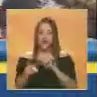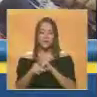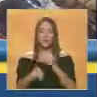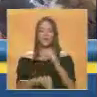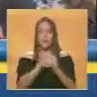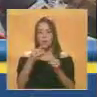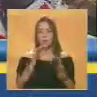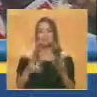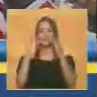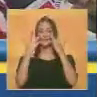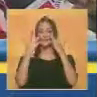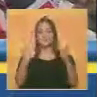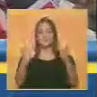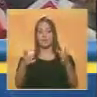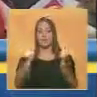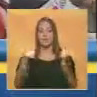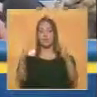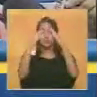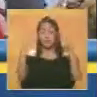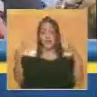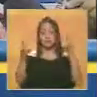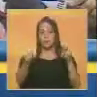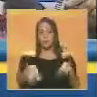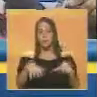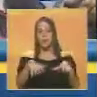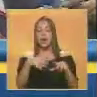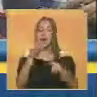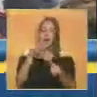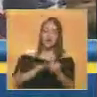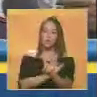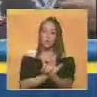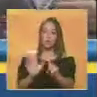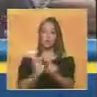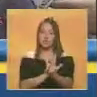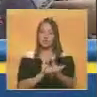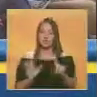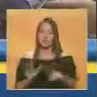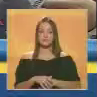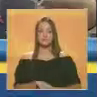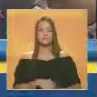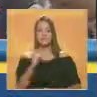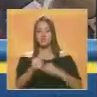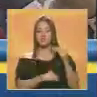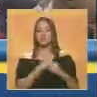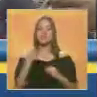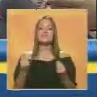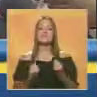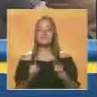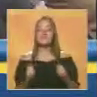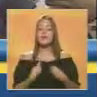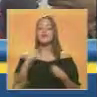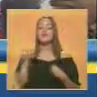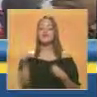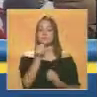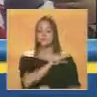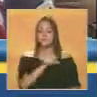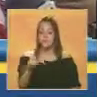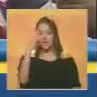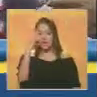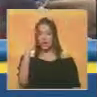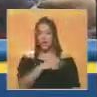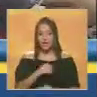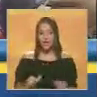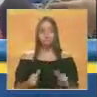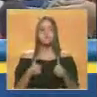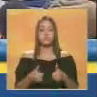como el que estamos observando en la parte posterior, que es un complejo, el complejo Bolívar, donde van a albergarse a partir de la semana entrante, Dios mediante la